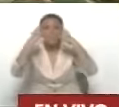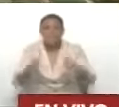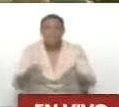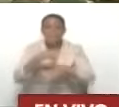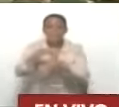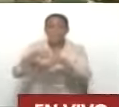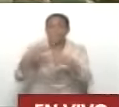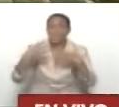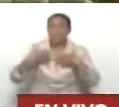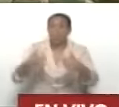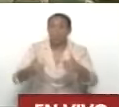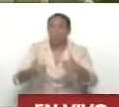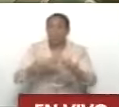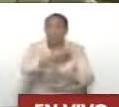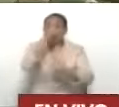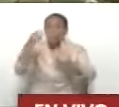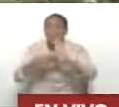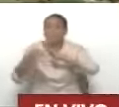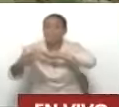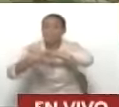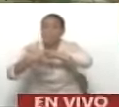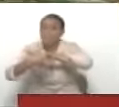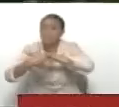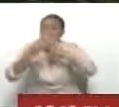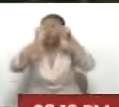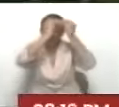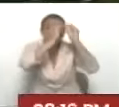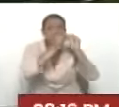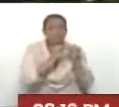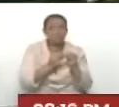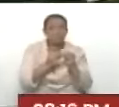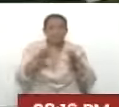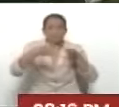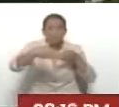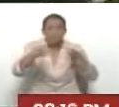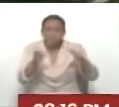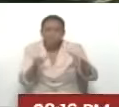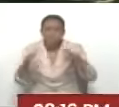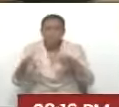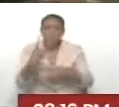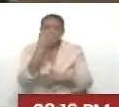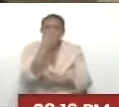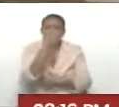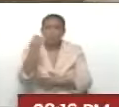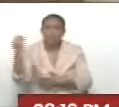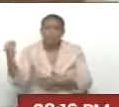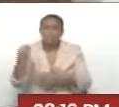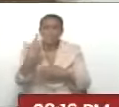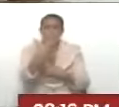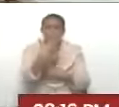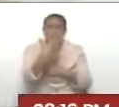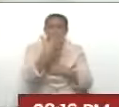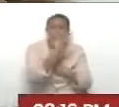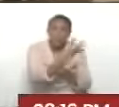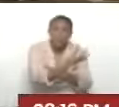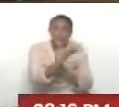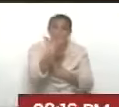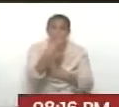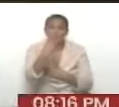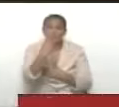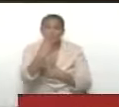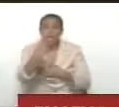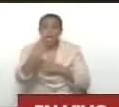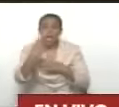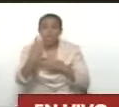Salud ha equipado el comandante en jefe con más de 451 equipos